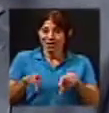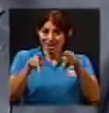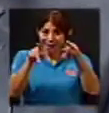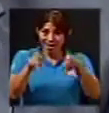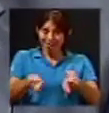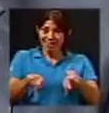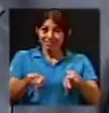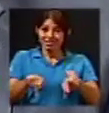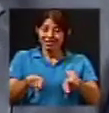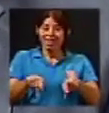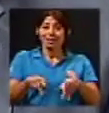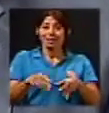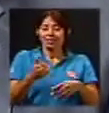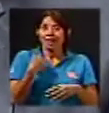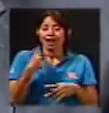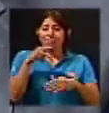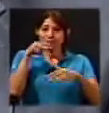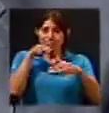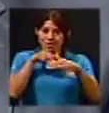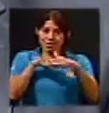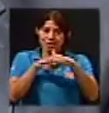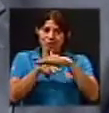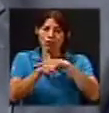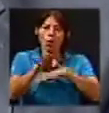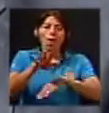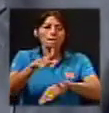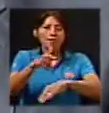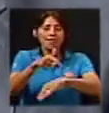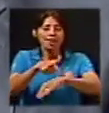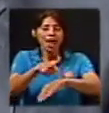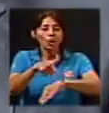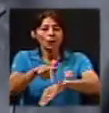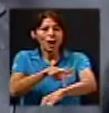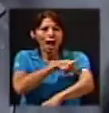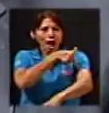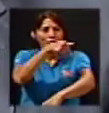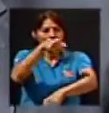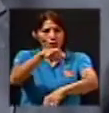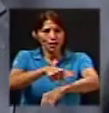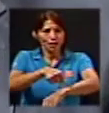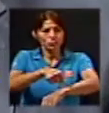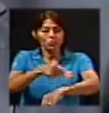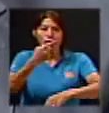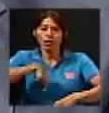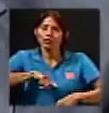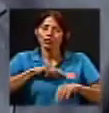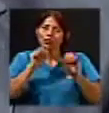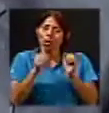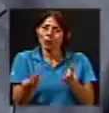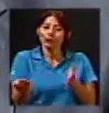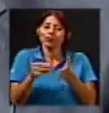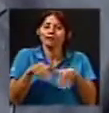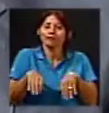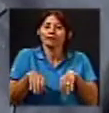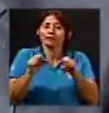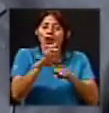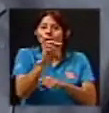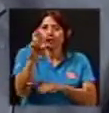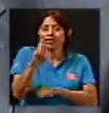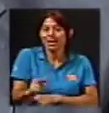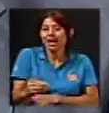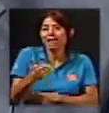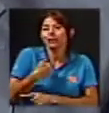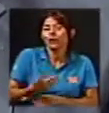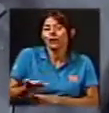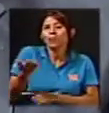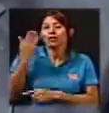la visión de mediano y largo plazo y que podamos recuperar en alguna medida esa Costa Rica que tuvimos a